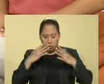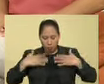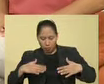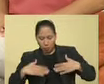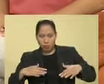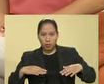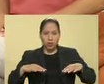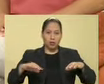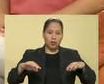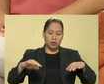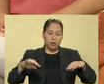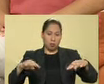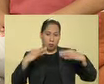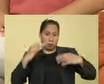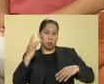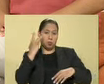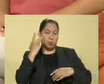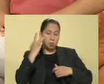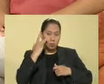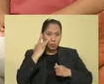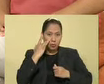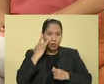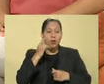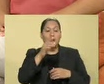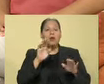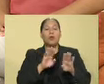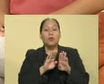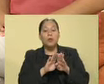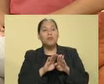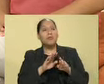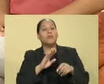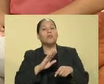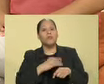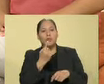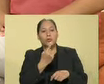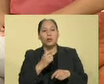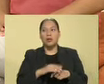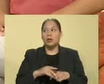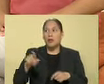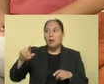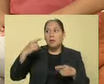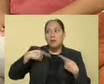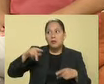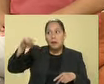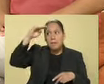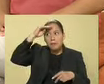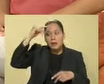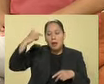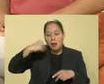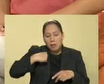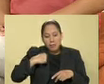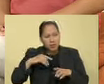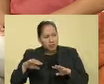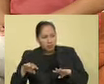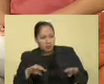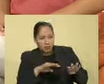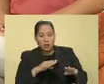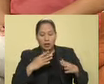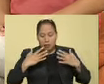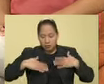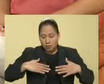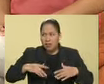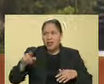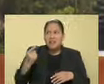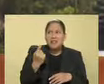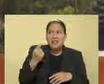físico es y normalmente montado en la estadística sobre el qué dirán. Pero se dice muy fácil el qué